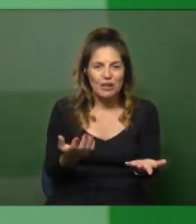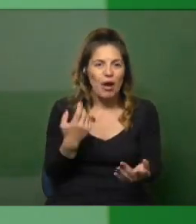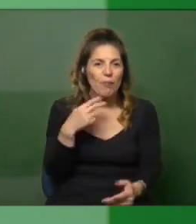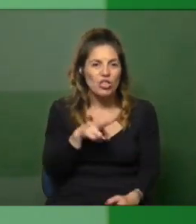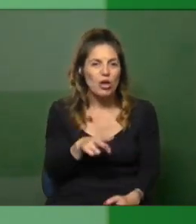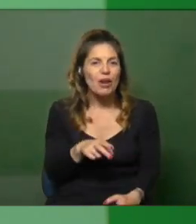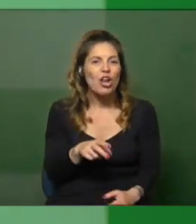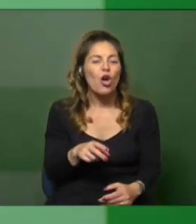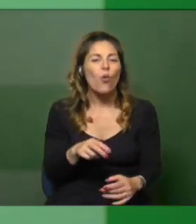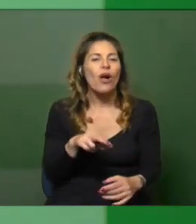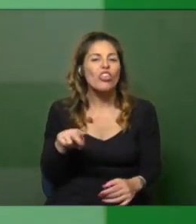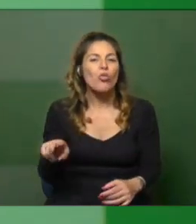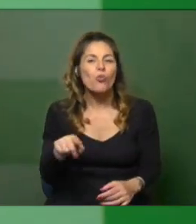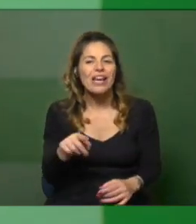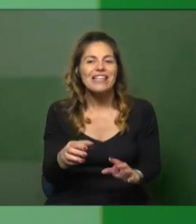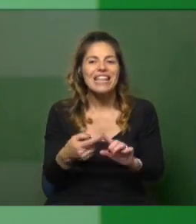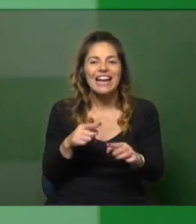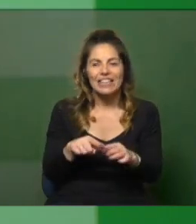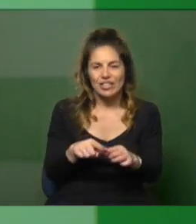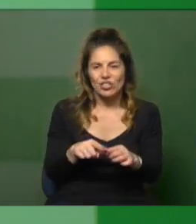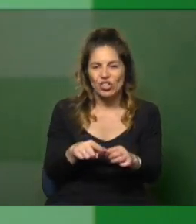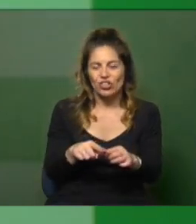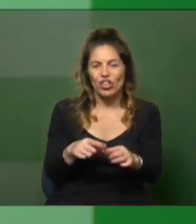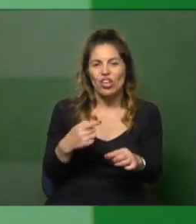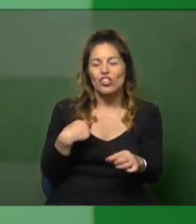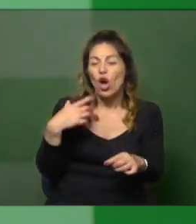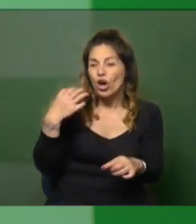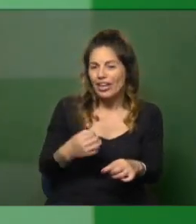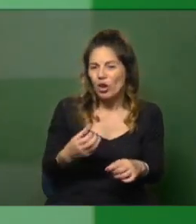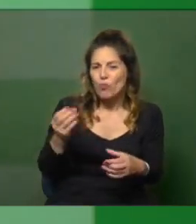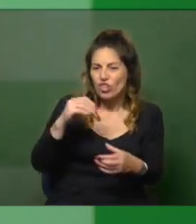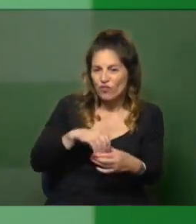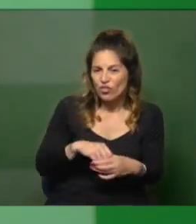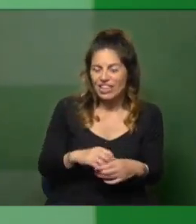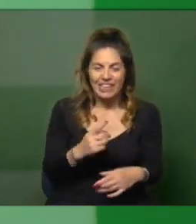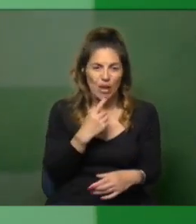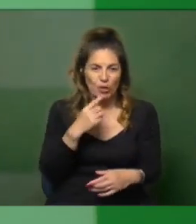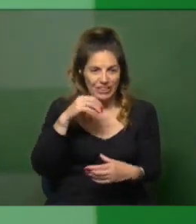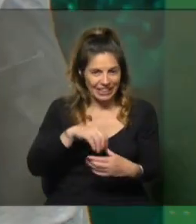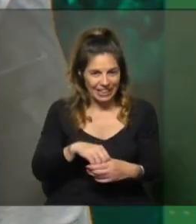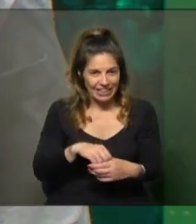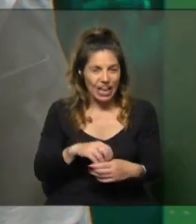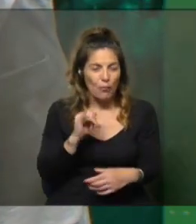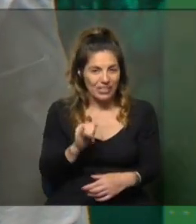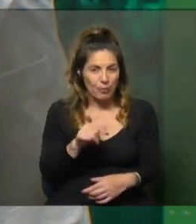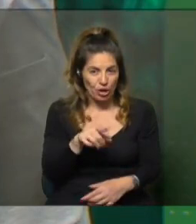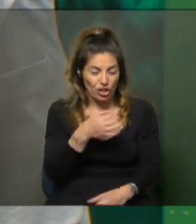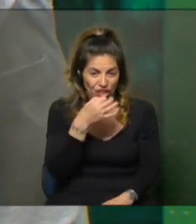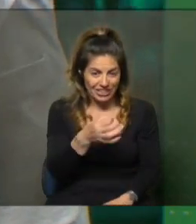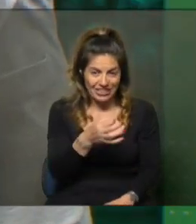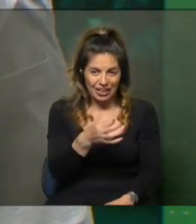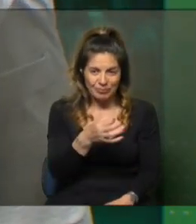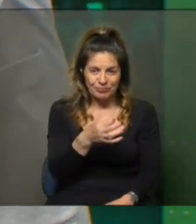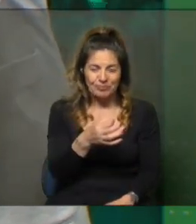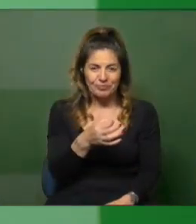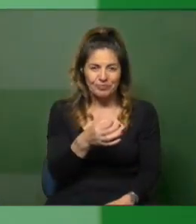cuánto dura esa sintonía que yo creo que en la medida que sea muy influyente en la política interna que lo va a hacer por esto que recién hablaban